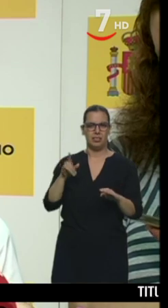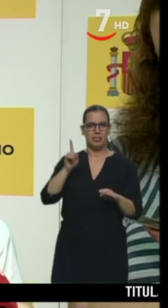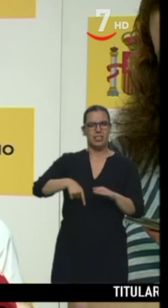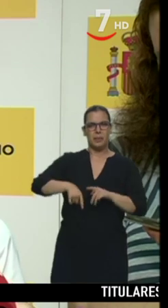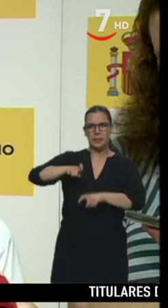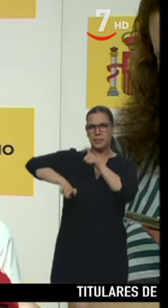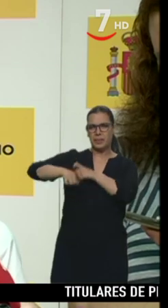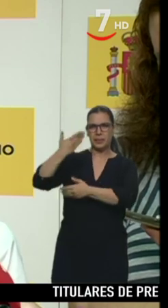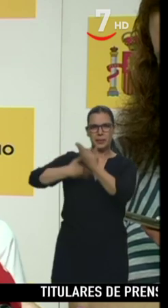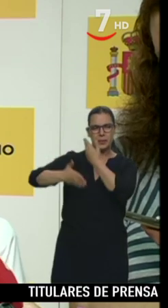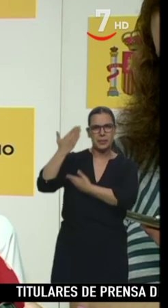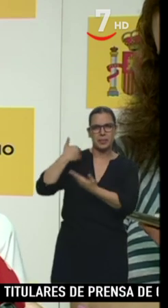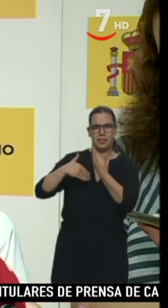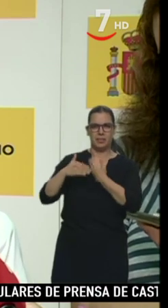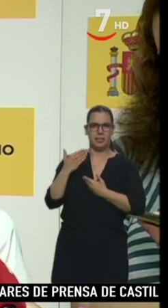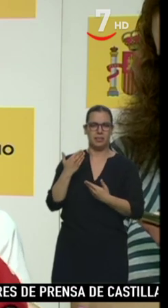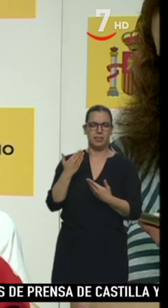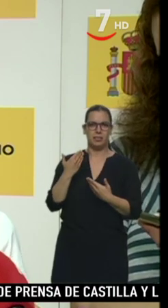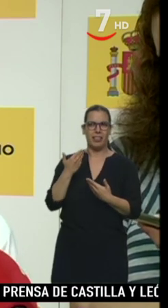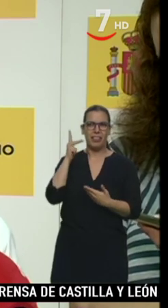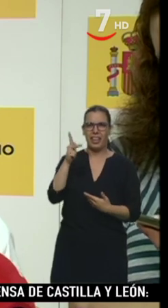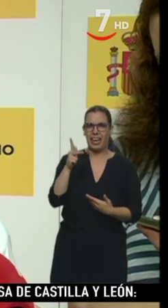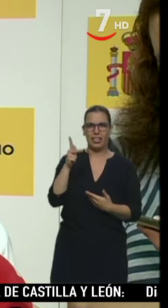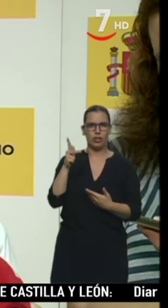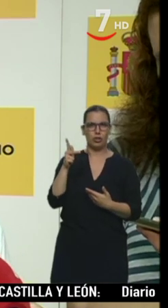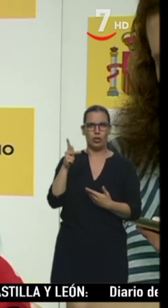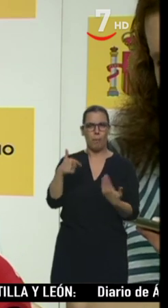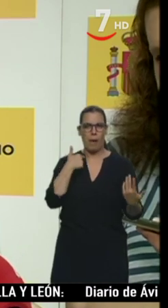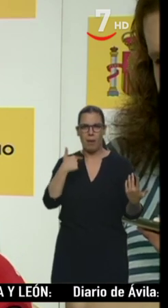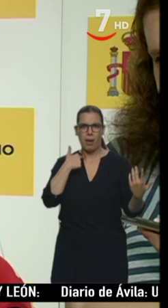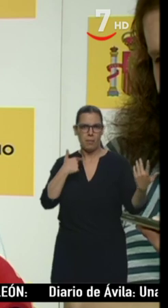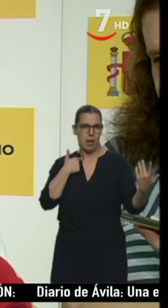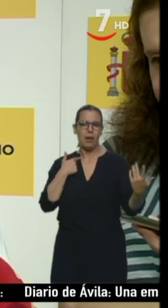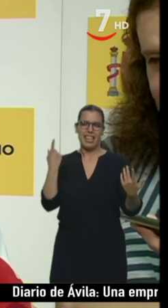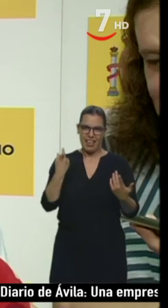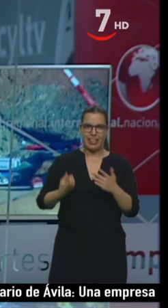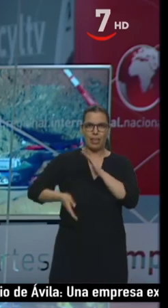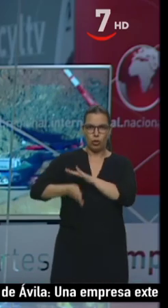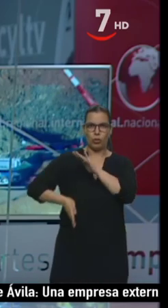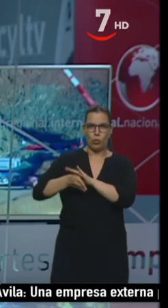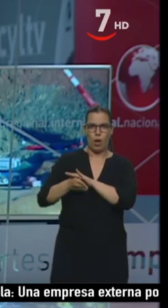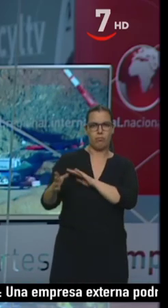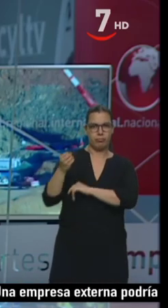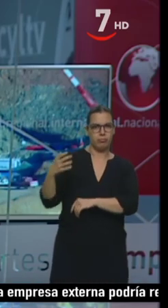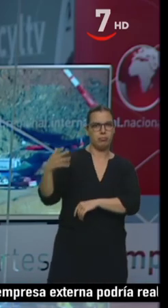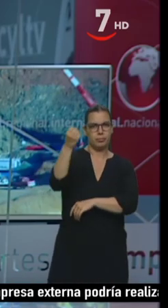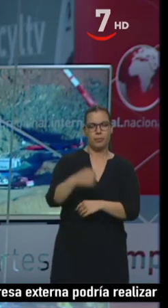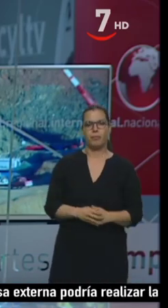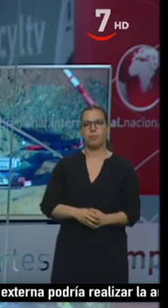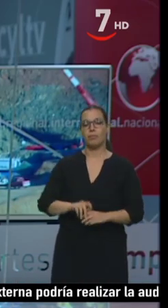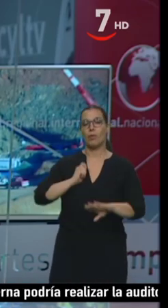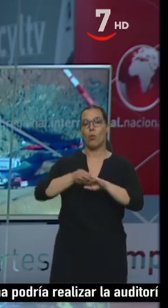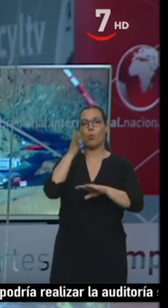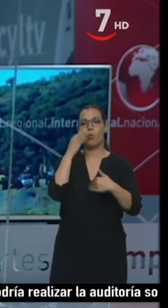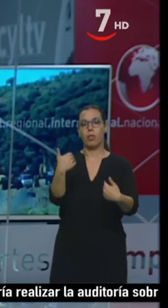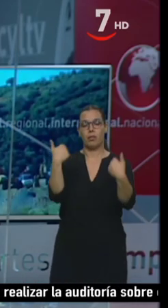retrotraernos y volver hacia atrás en derechos que todavía hay que avanzar. La jueza instructora del